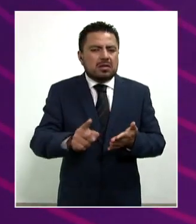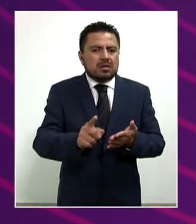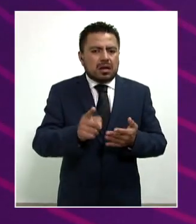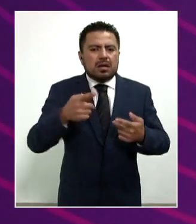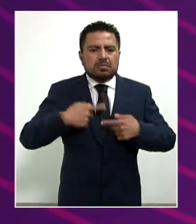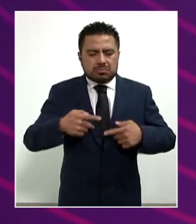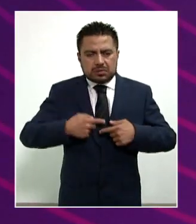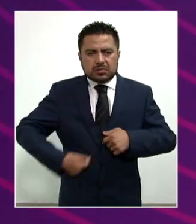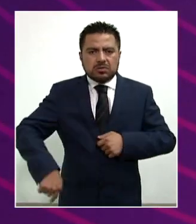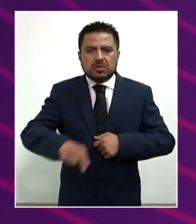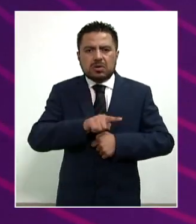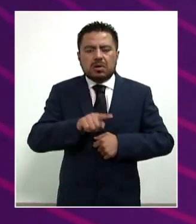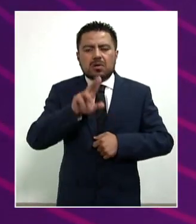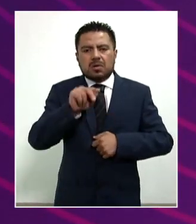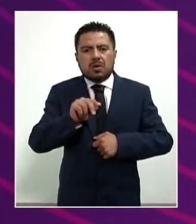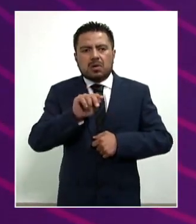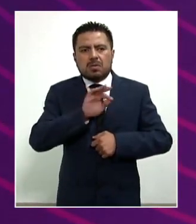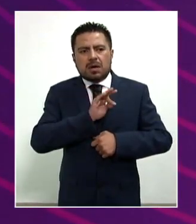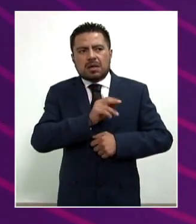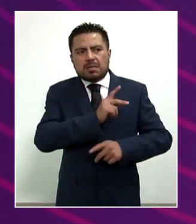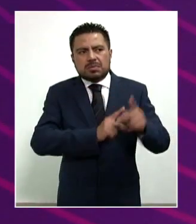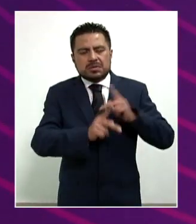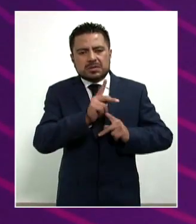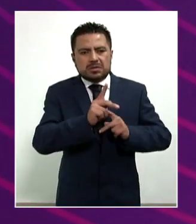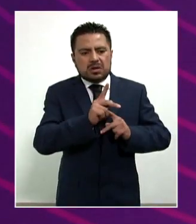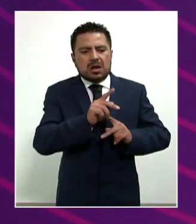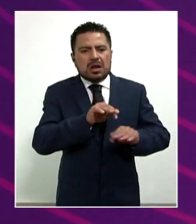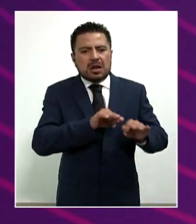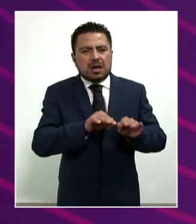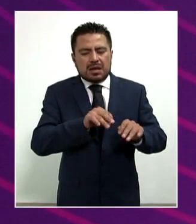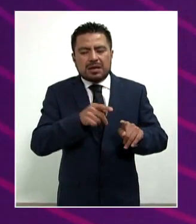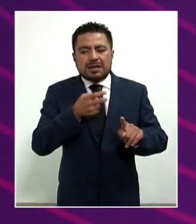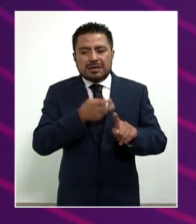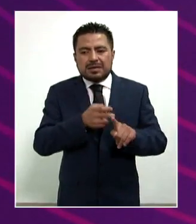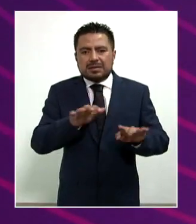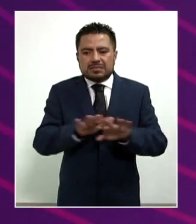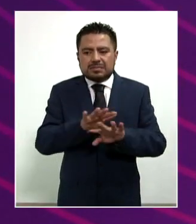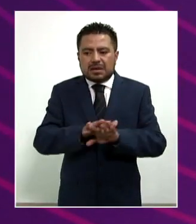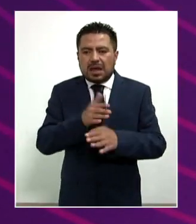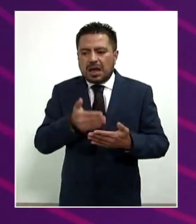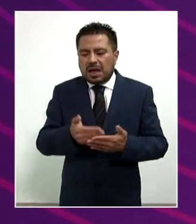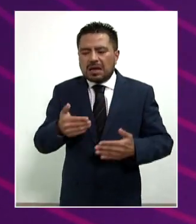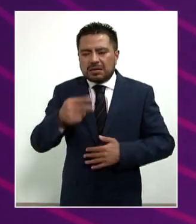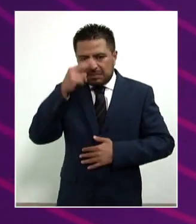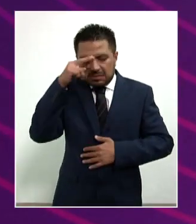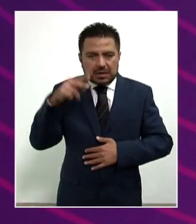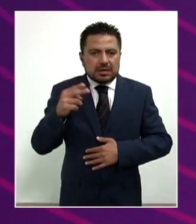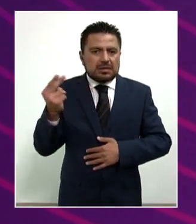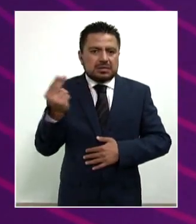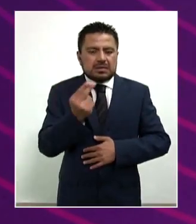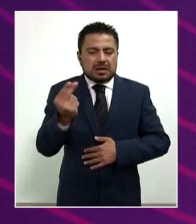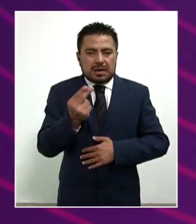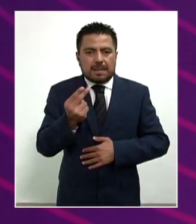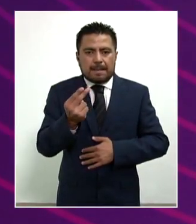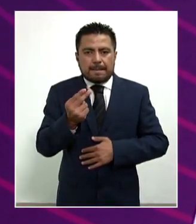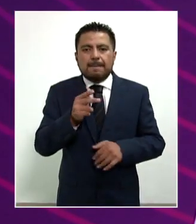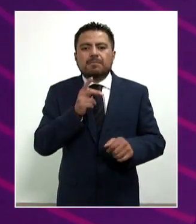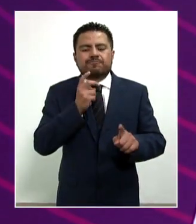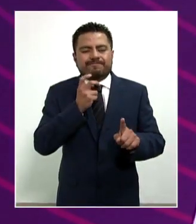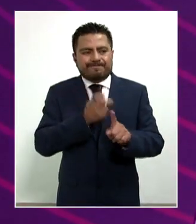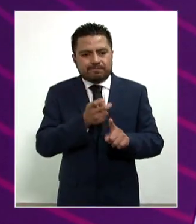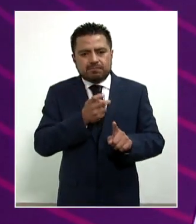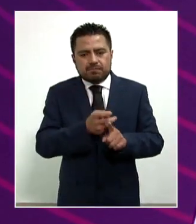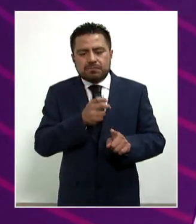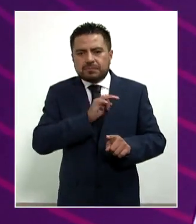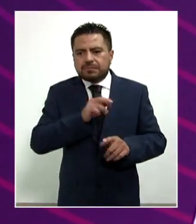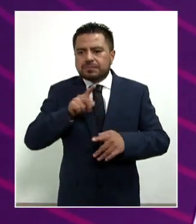las personas y no prestación laboral. Ese es como el cambio estructural que creo que es el que México requiere. Y, por supuesto, hay que ver